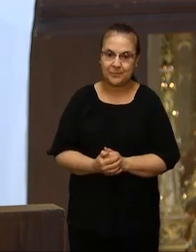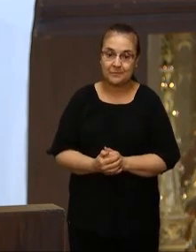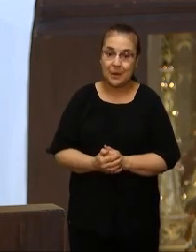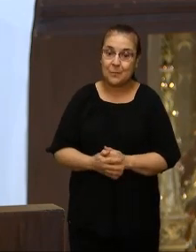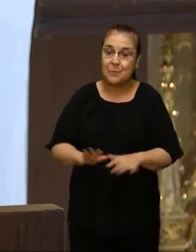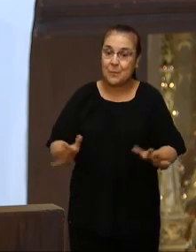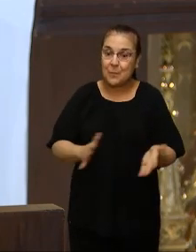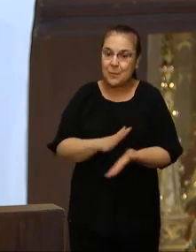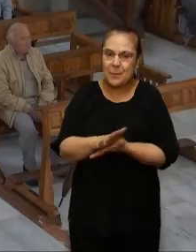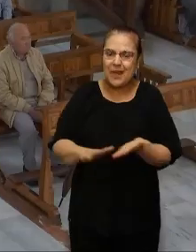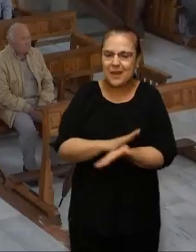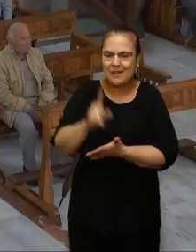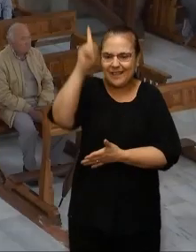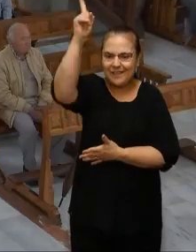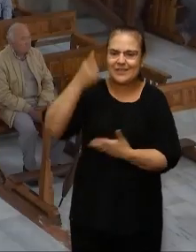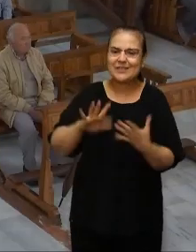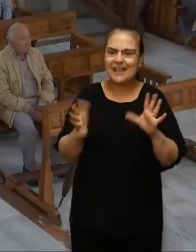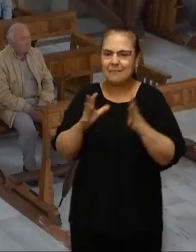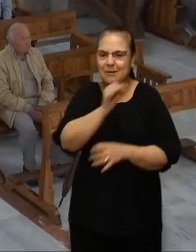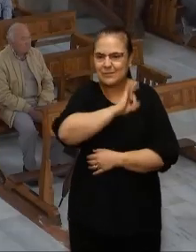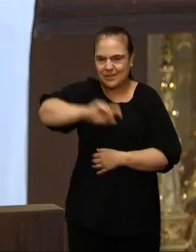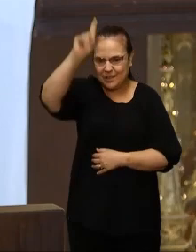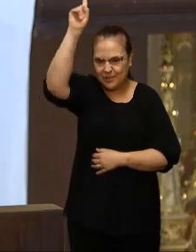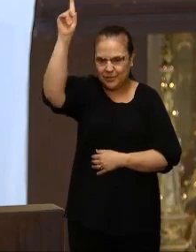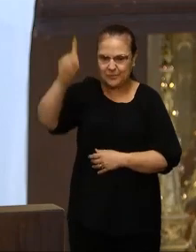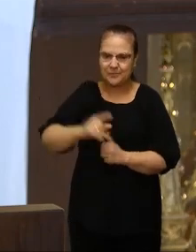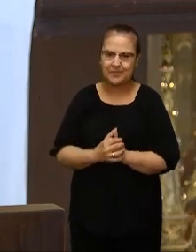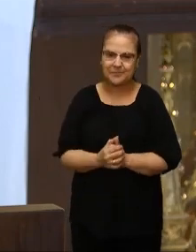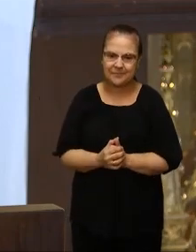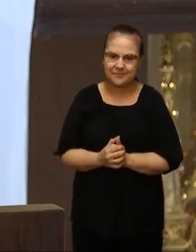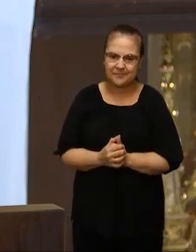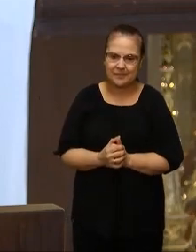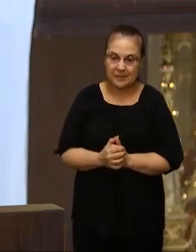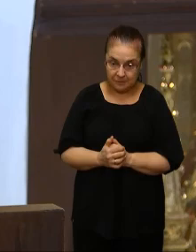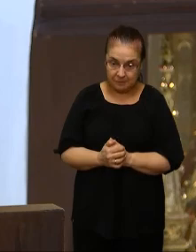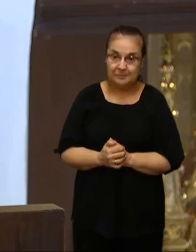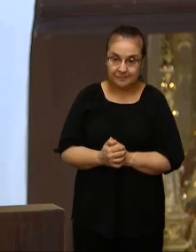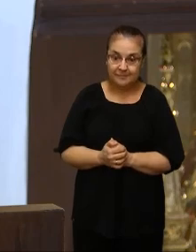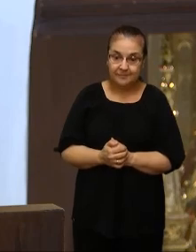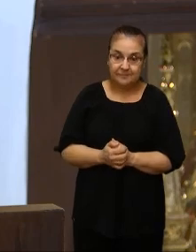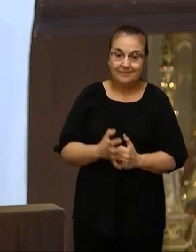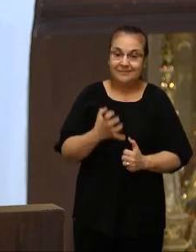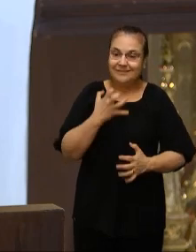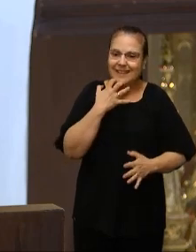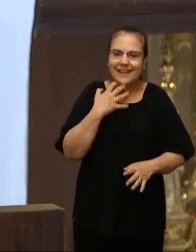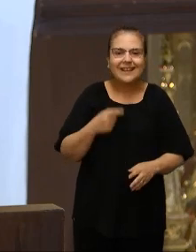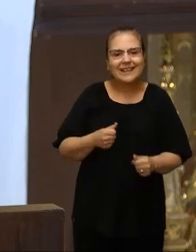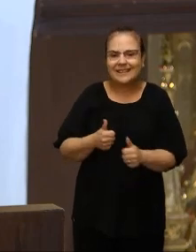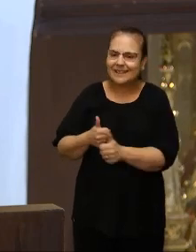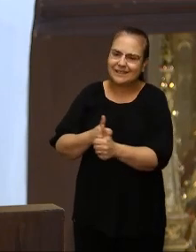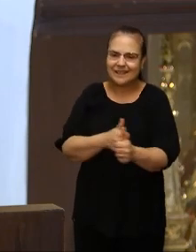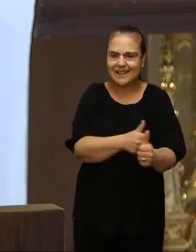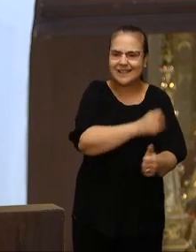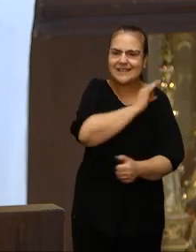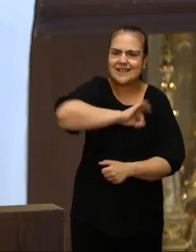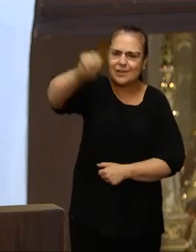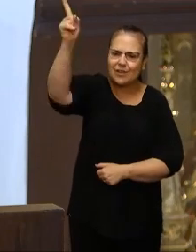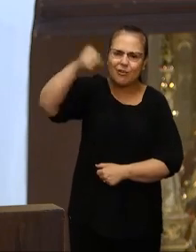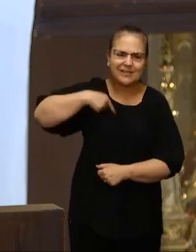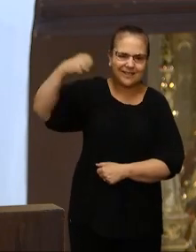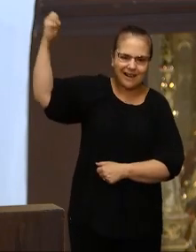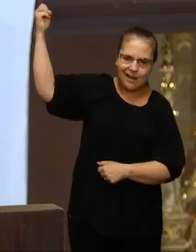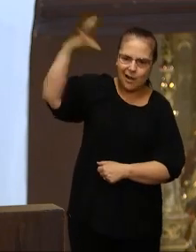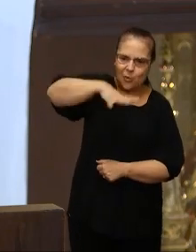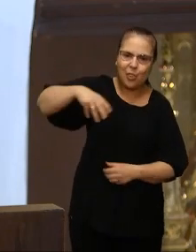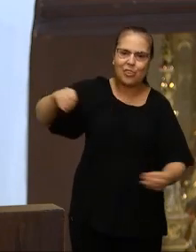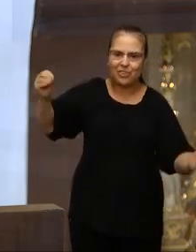Palabra de Dios. Te alabamos, Señor. El que te sigue, Señor, tendrá la luz de la